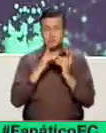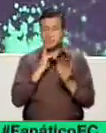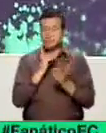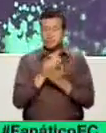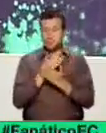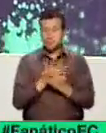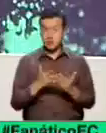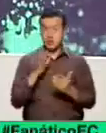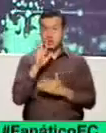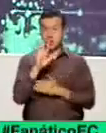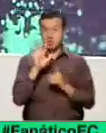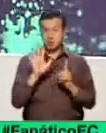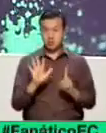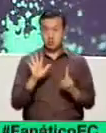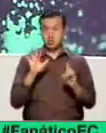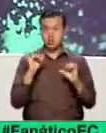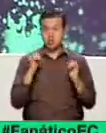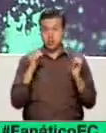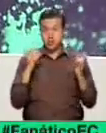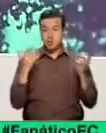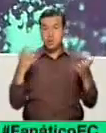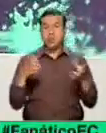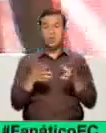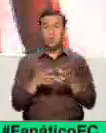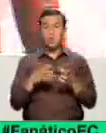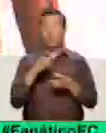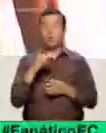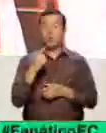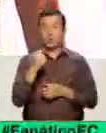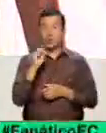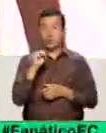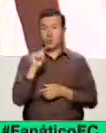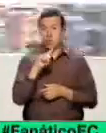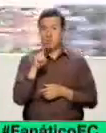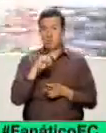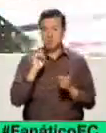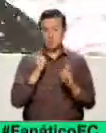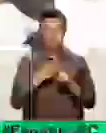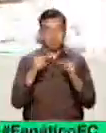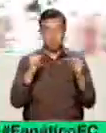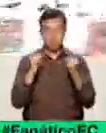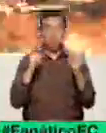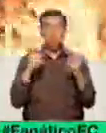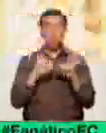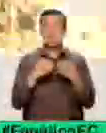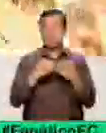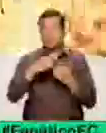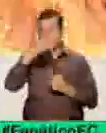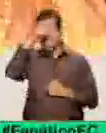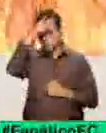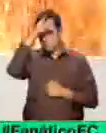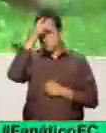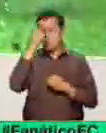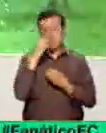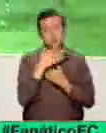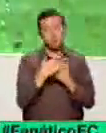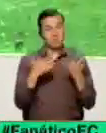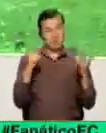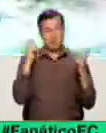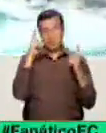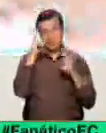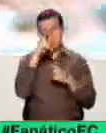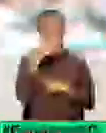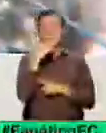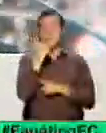su 5º y 6º partido desde que asumió Hernán Darío Gómez. El primer rival, la selección de Perú, un rival bastante complicado